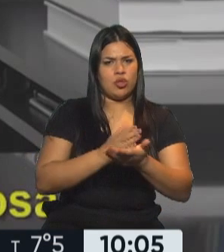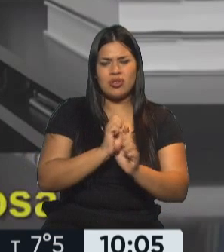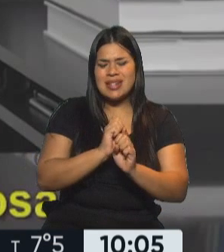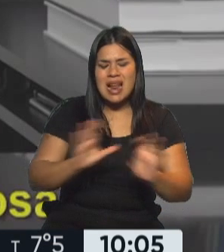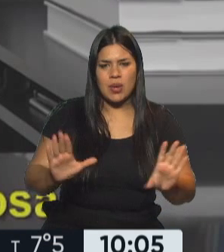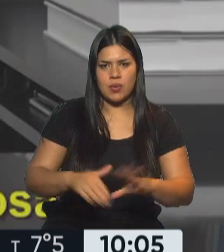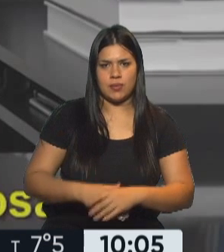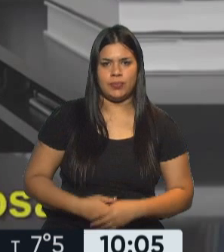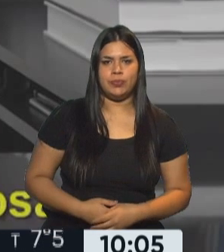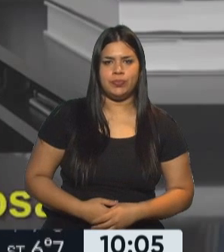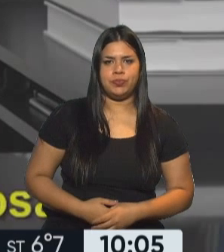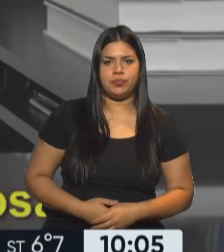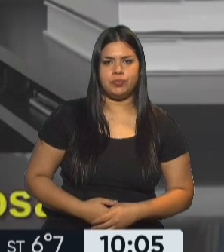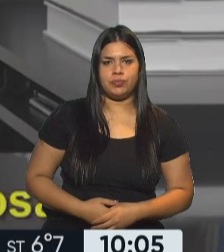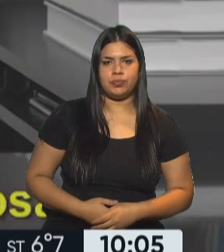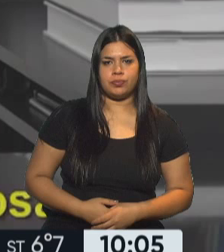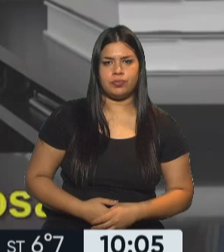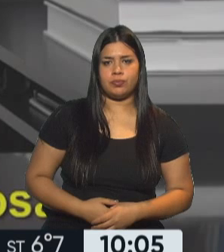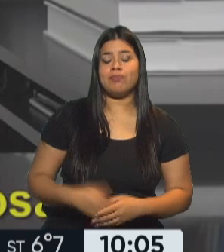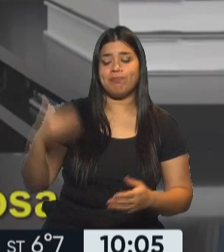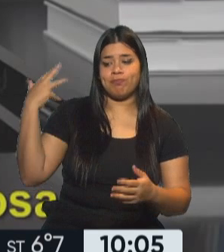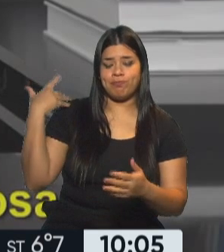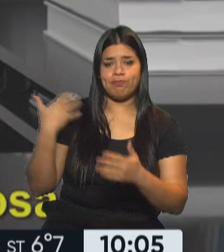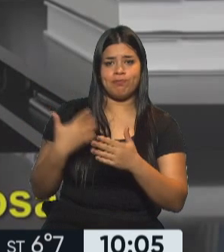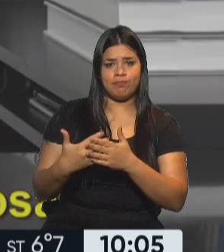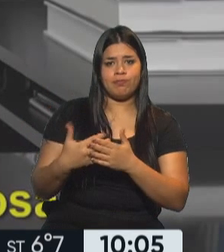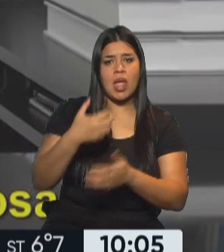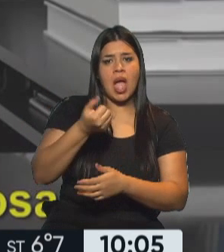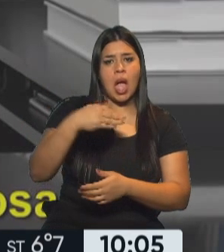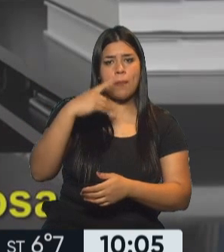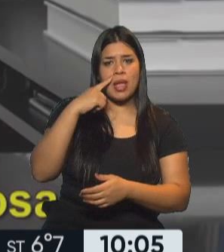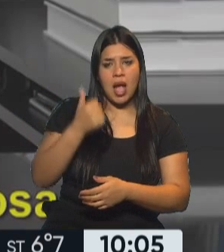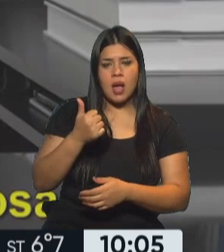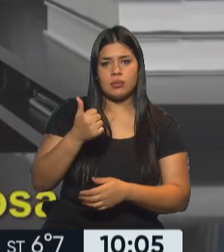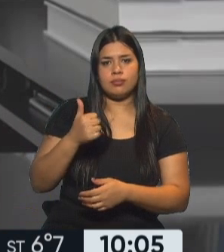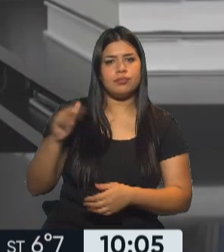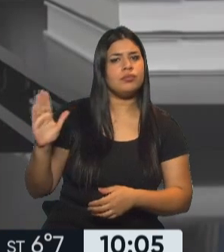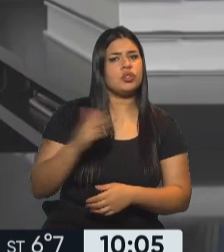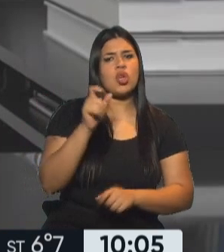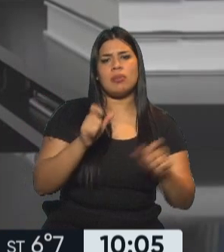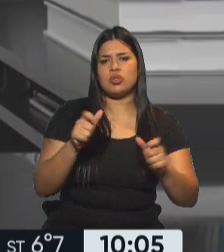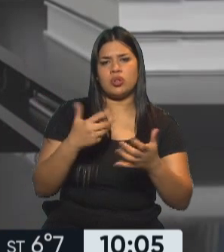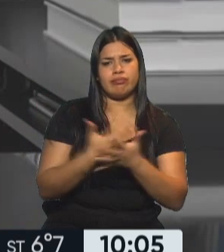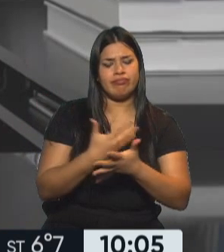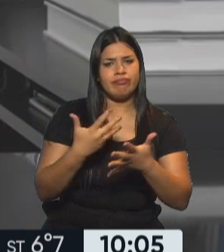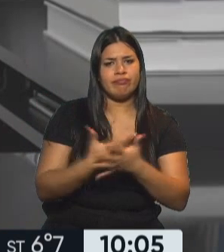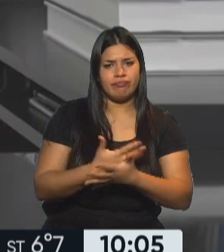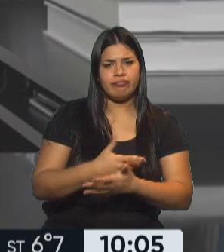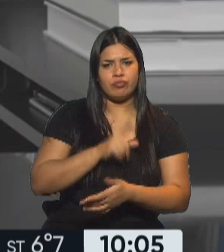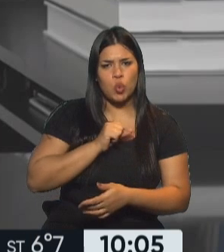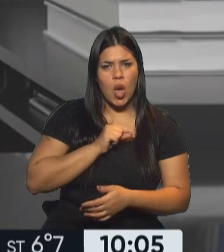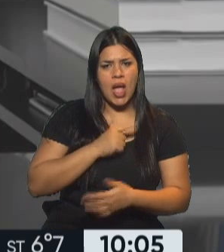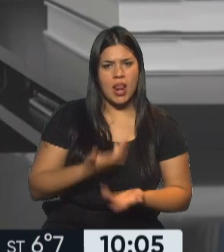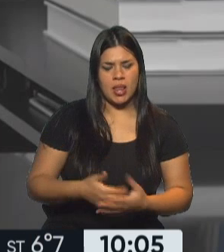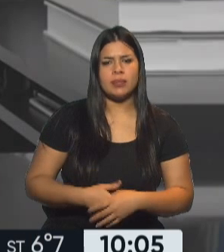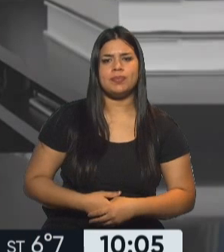Desde entonces, la causa AMIA es una dolorosa herida que todavía no puede cicatrizar. La denuncia